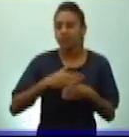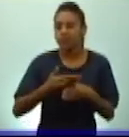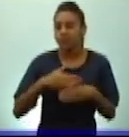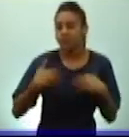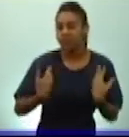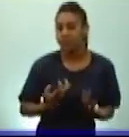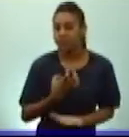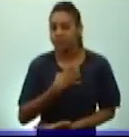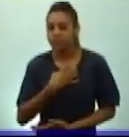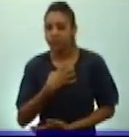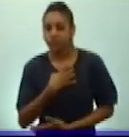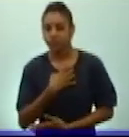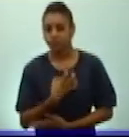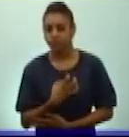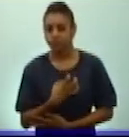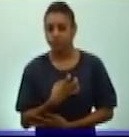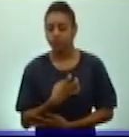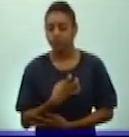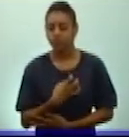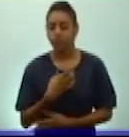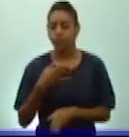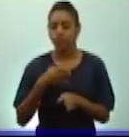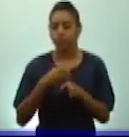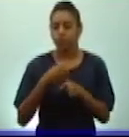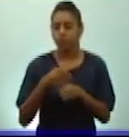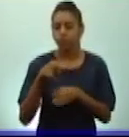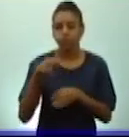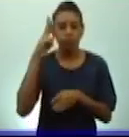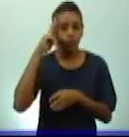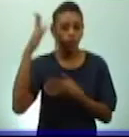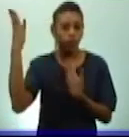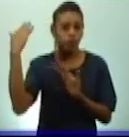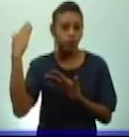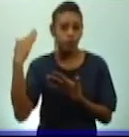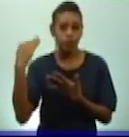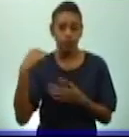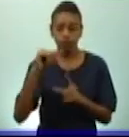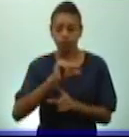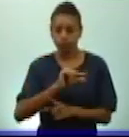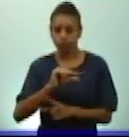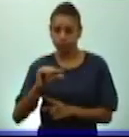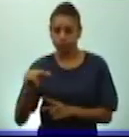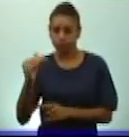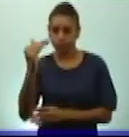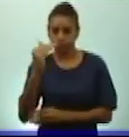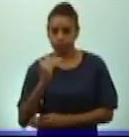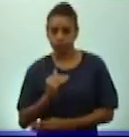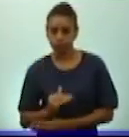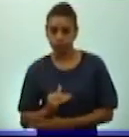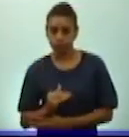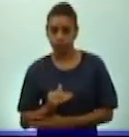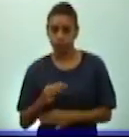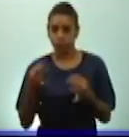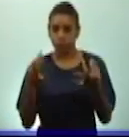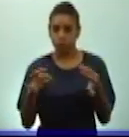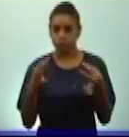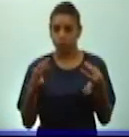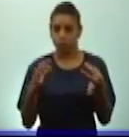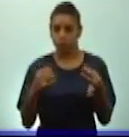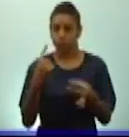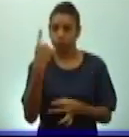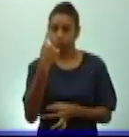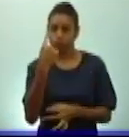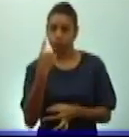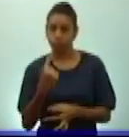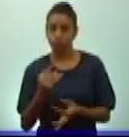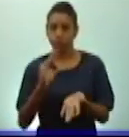que solamente a continuación lo vamos a recordar. En la parte inferior de la diapo yo les muestro las páginas donde pueden